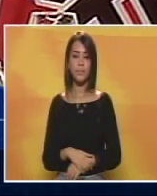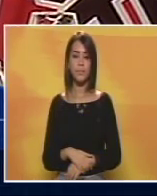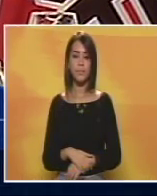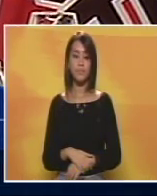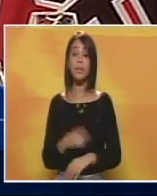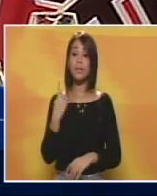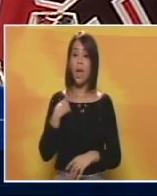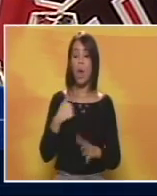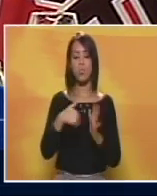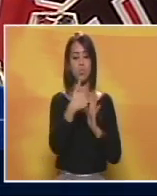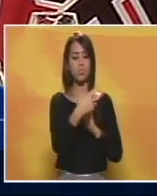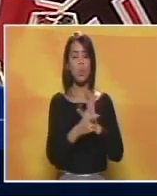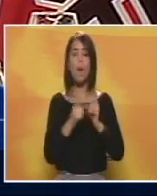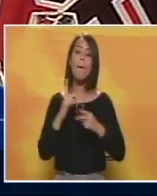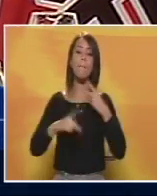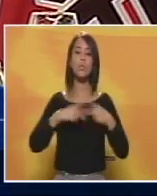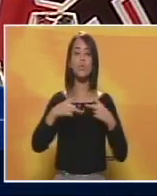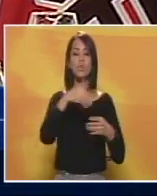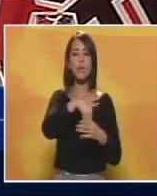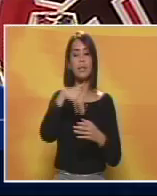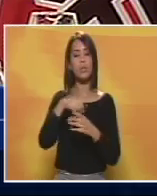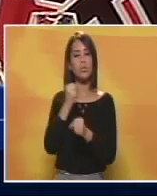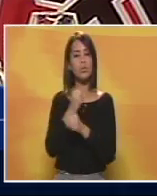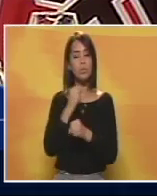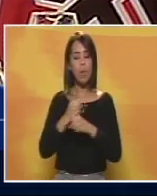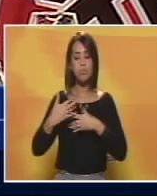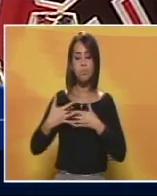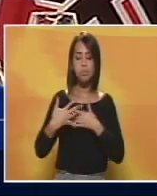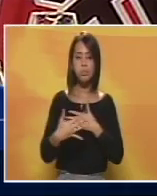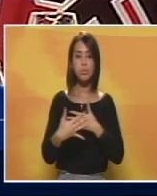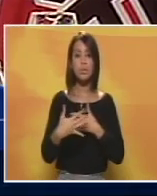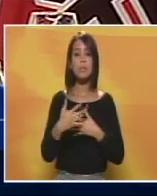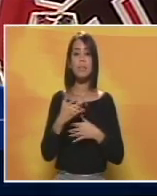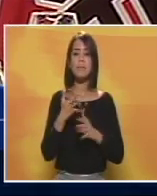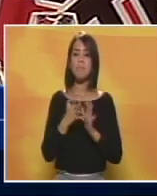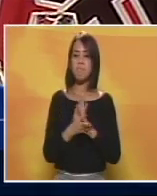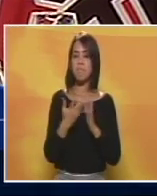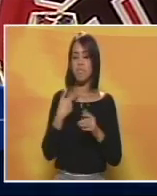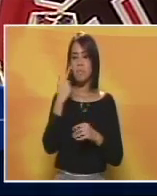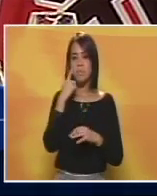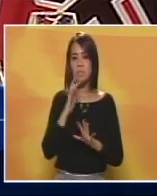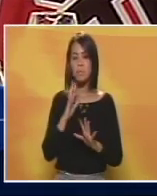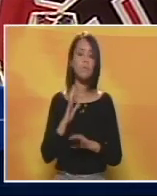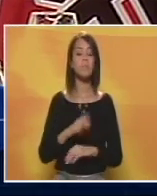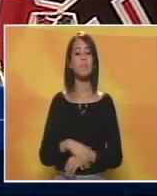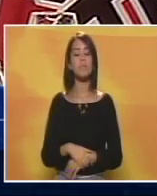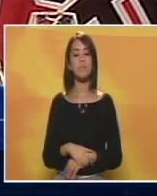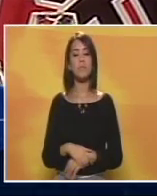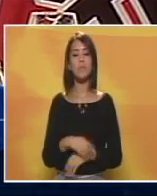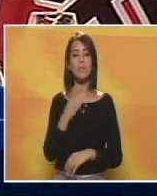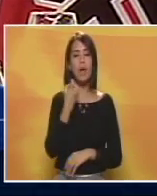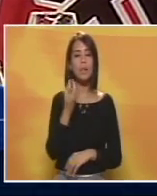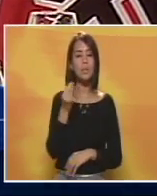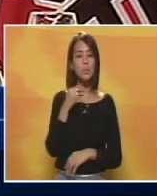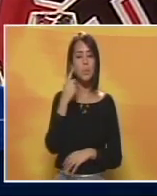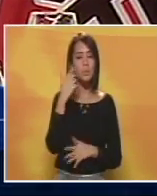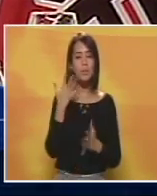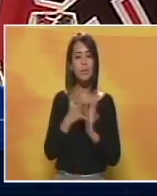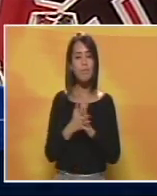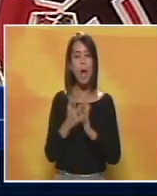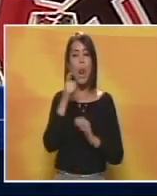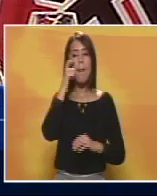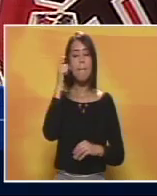teníamos varios procesos electorales trabajando y lo hemos considerado que era una deuda, es una deuda que tenemos con